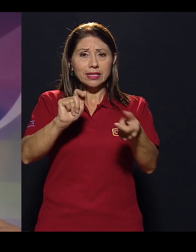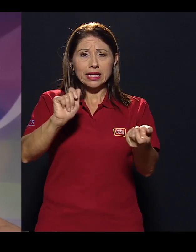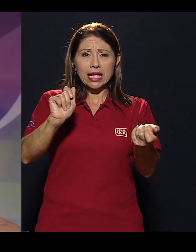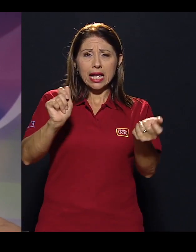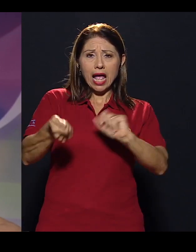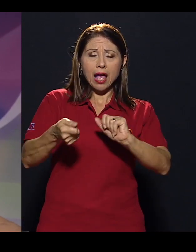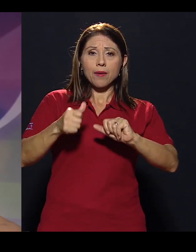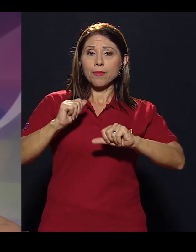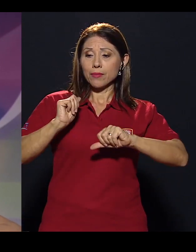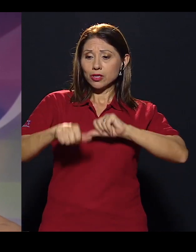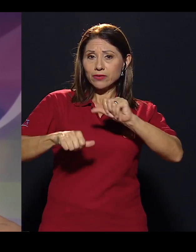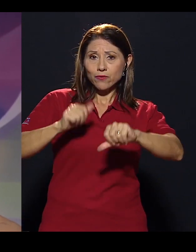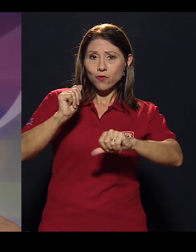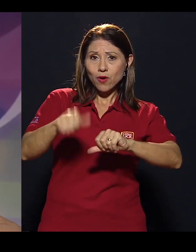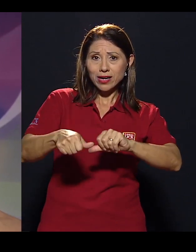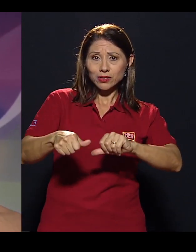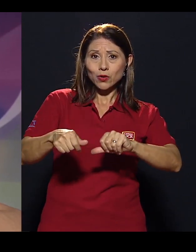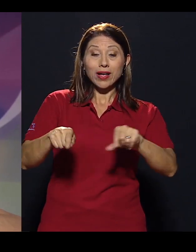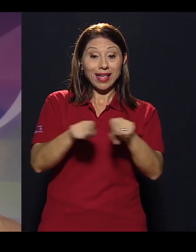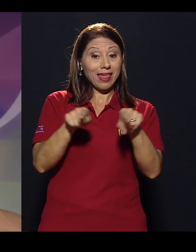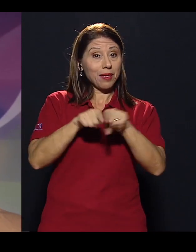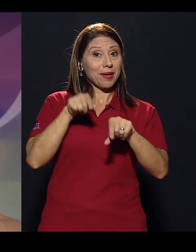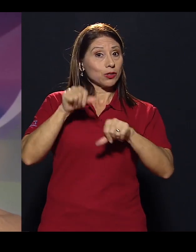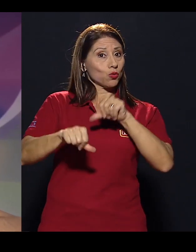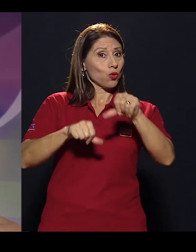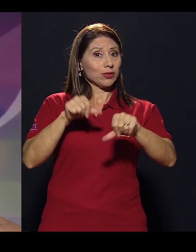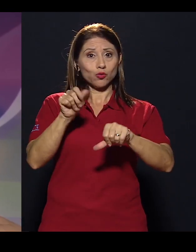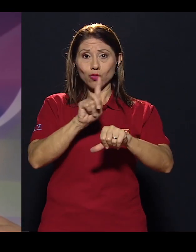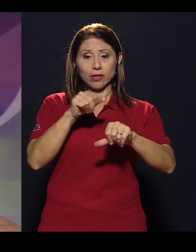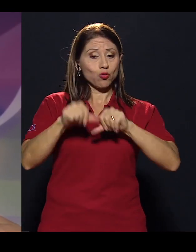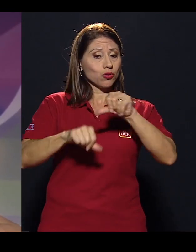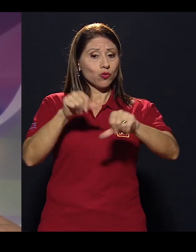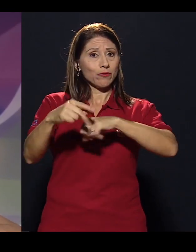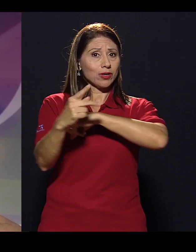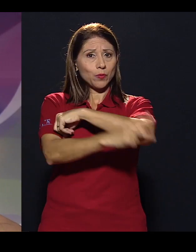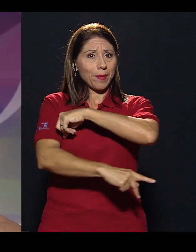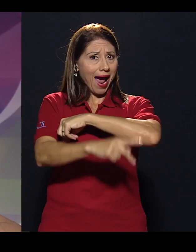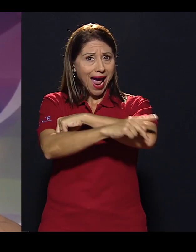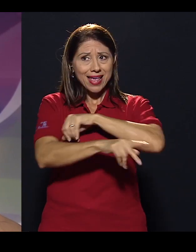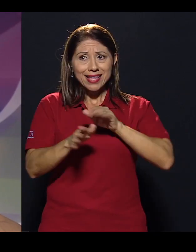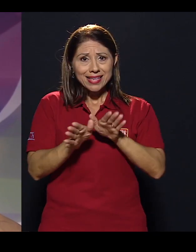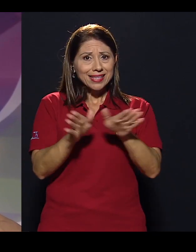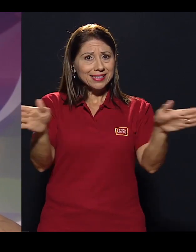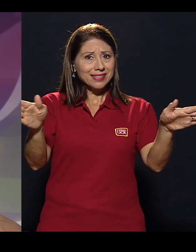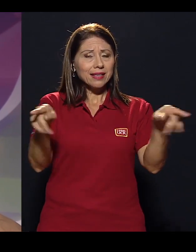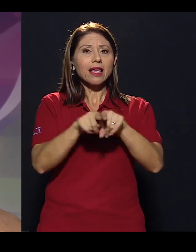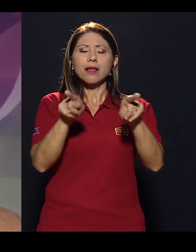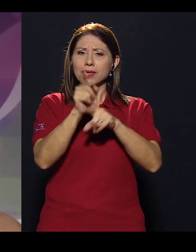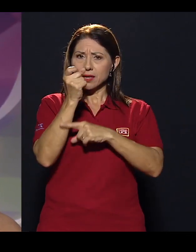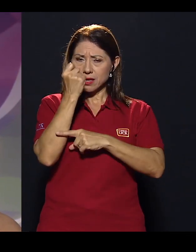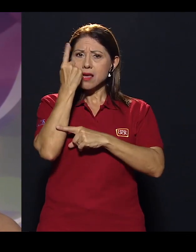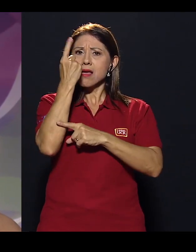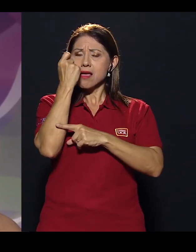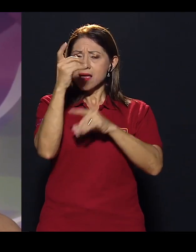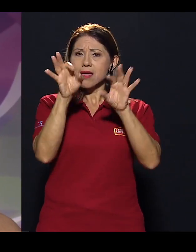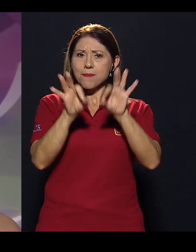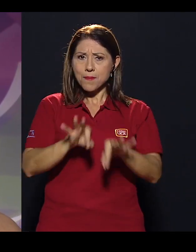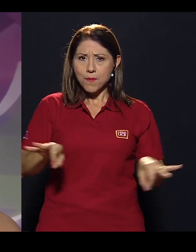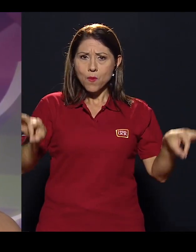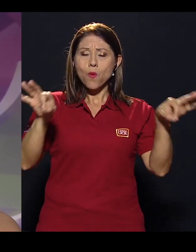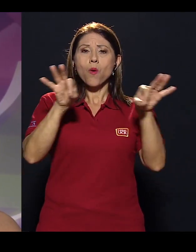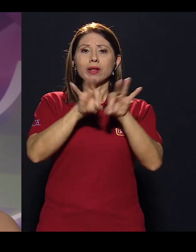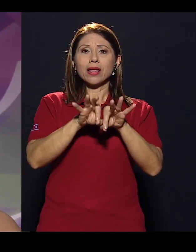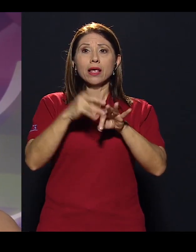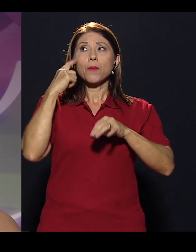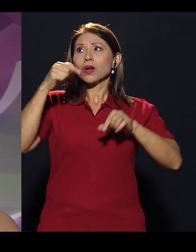este esfuerzo, que además no es un esfuerzo país, que también es importante tenerlo claro, porque